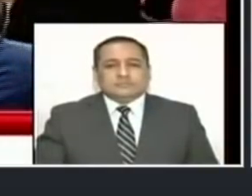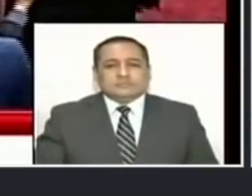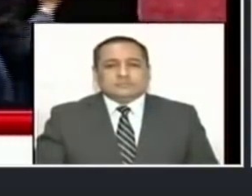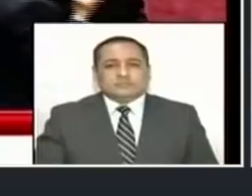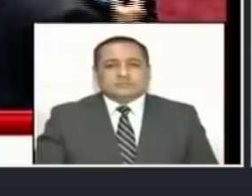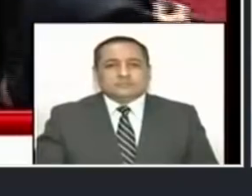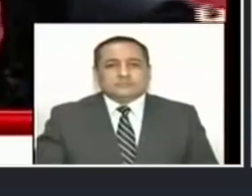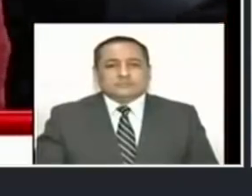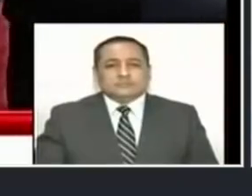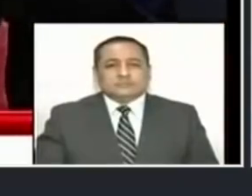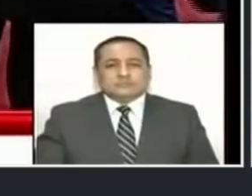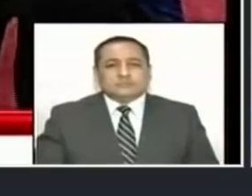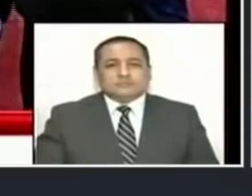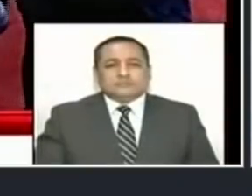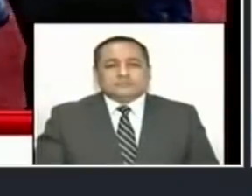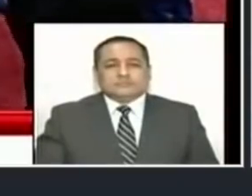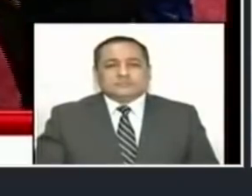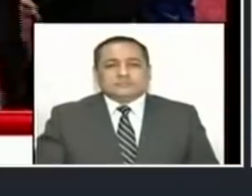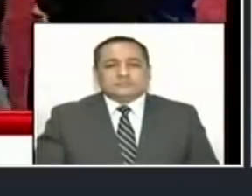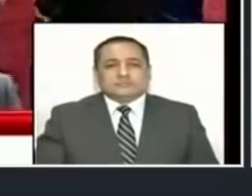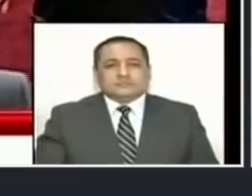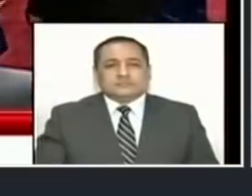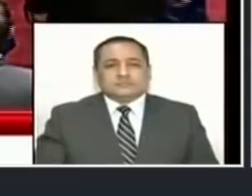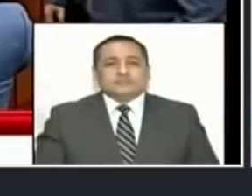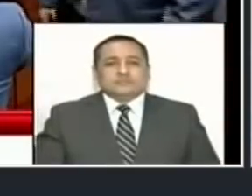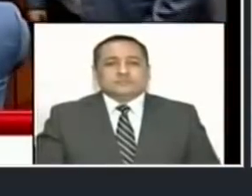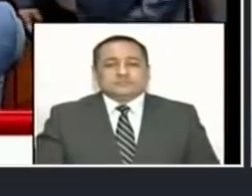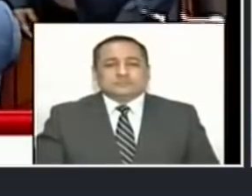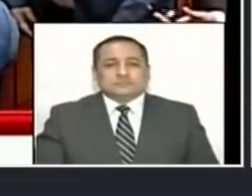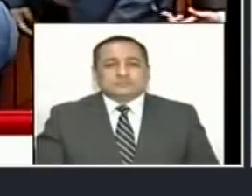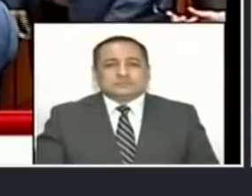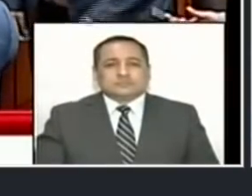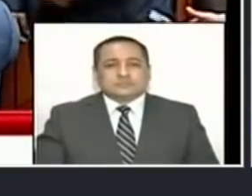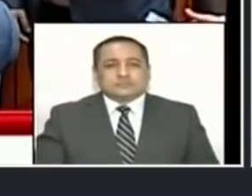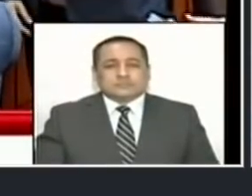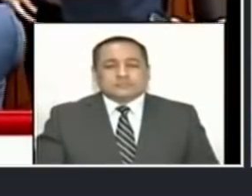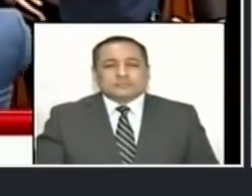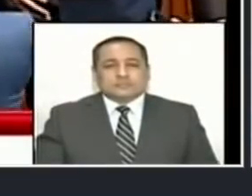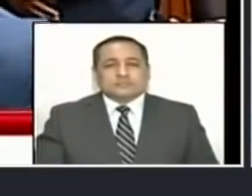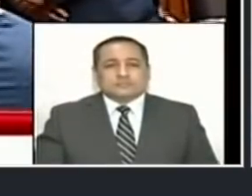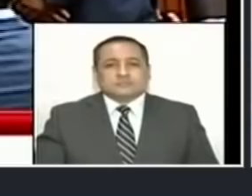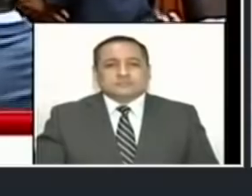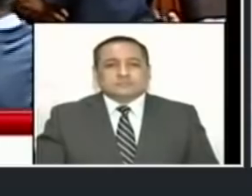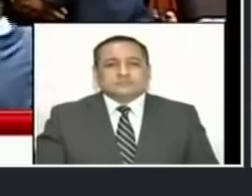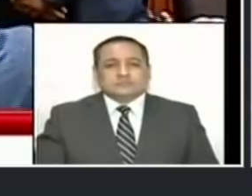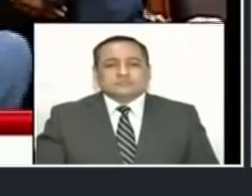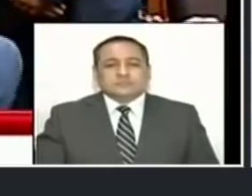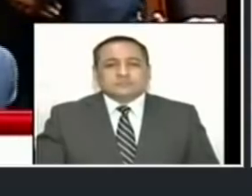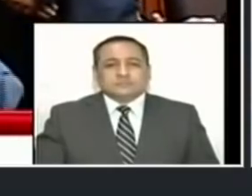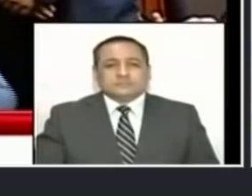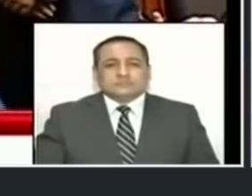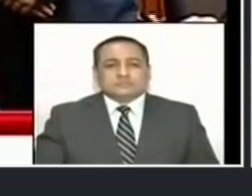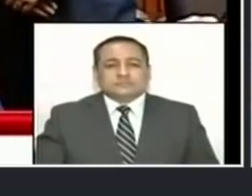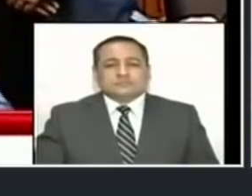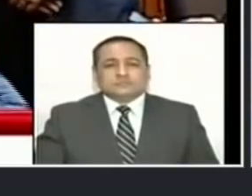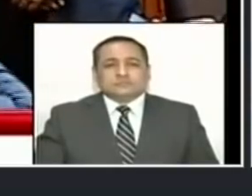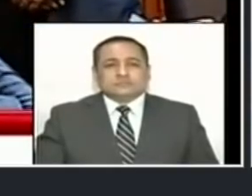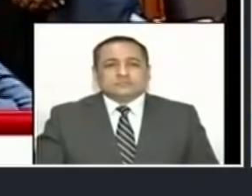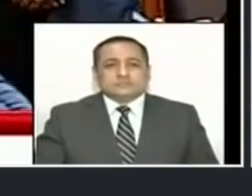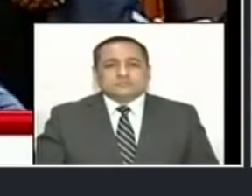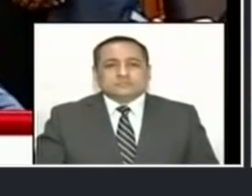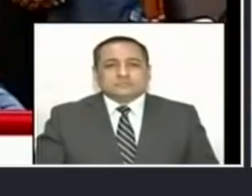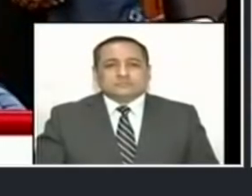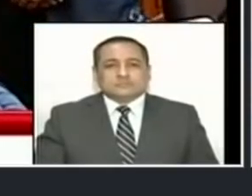estabilidad y mejor representación? Es un gran desafío, ¿no? desafío. Efectivamente, creo que lo que estamos viendo es una crisis política